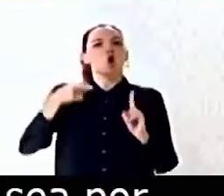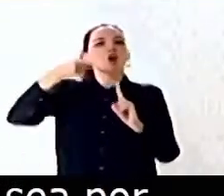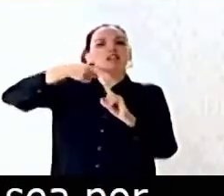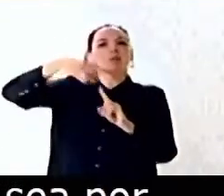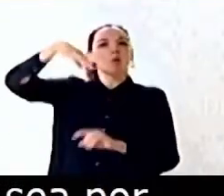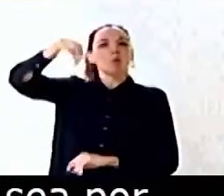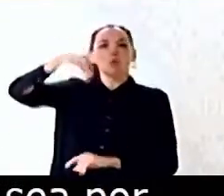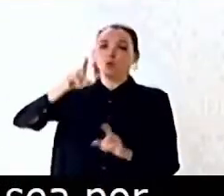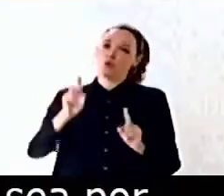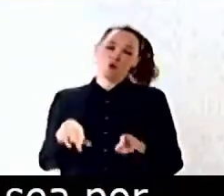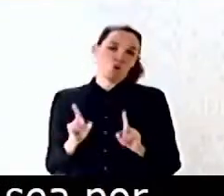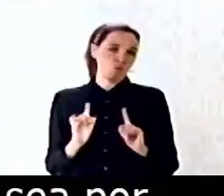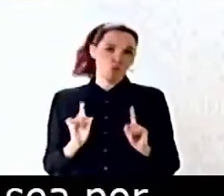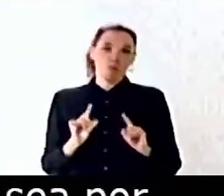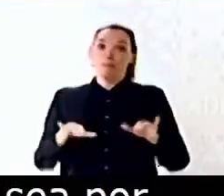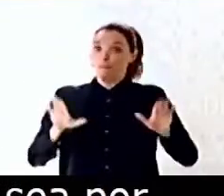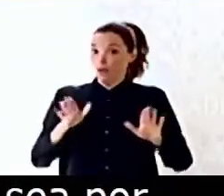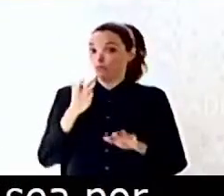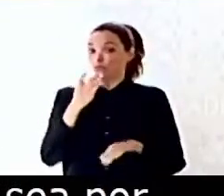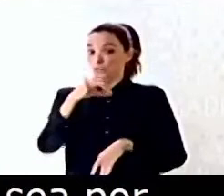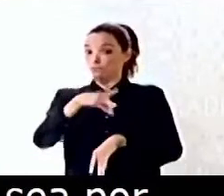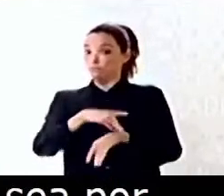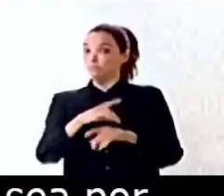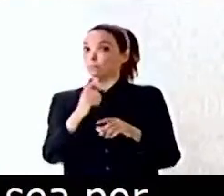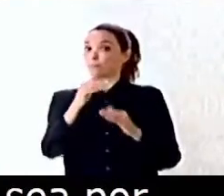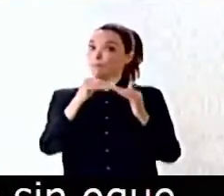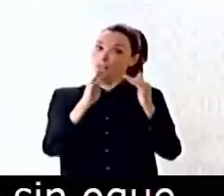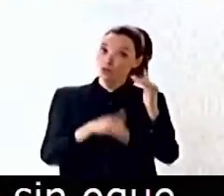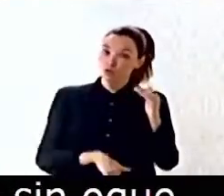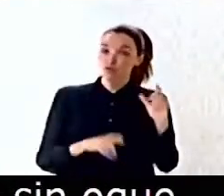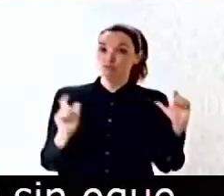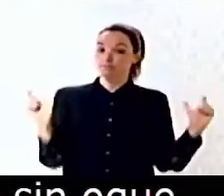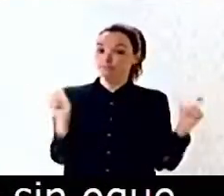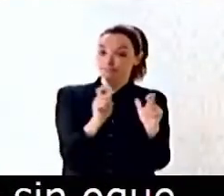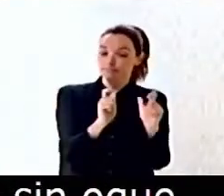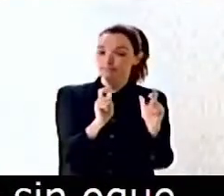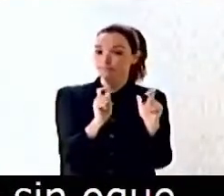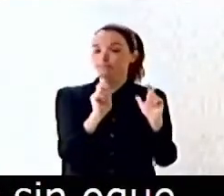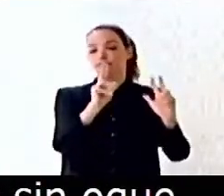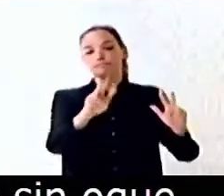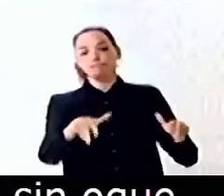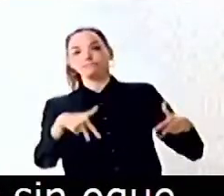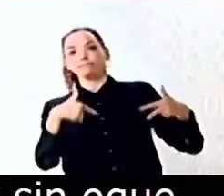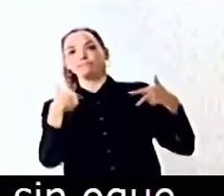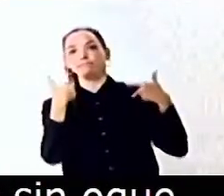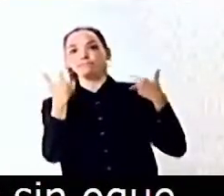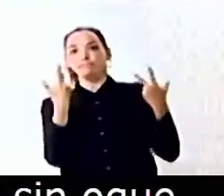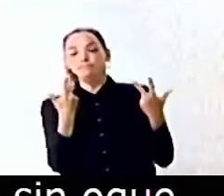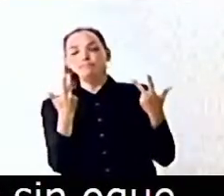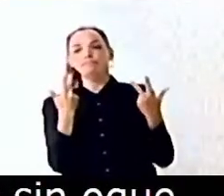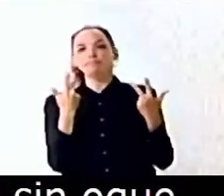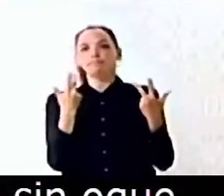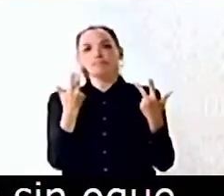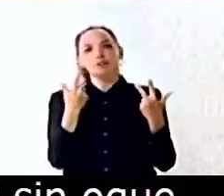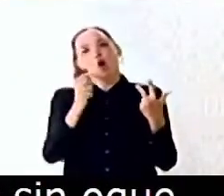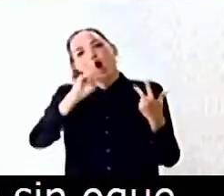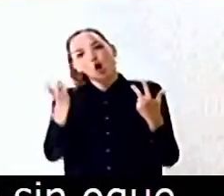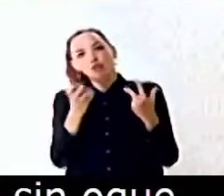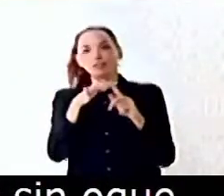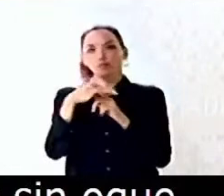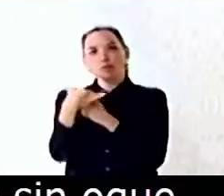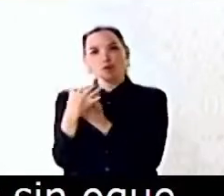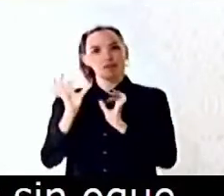teniendo menores cifras de incidencia, estas cifras de incidencia permiten que no se llegue a un escenario